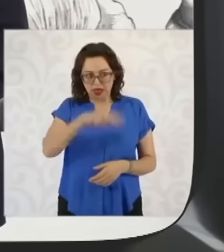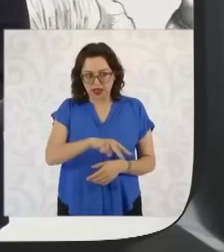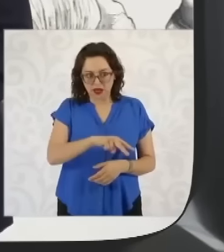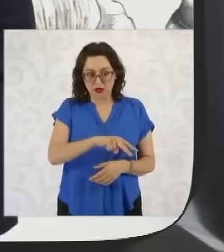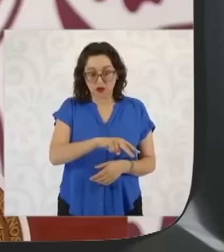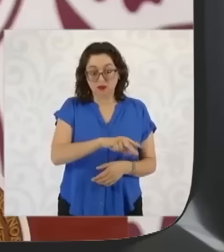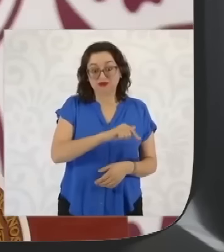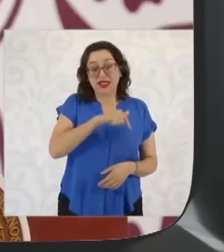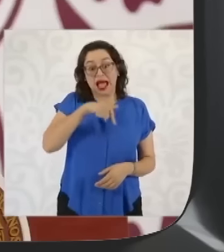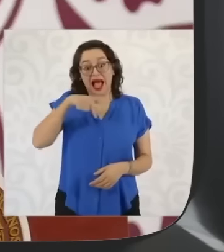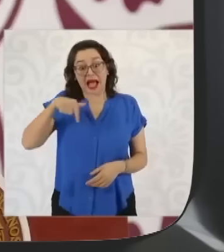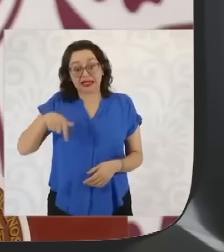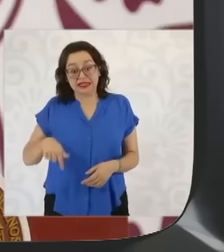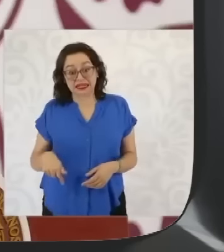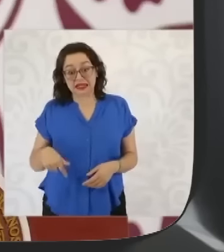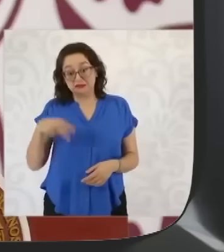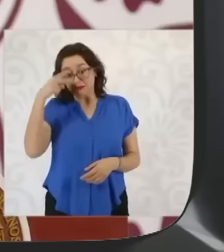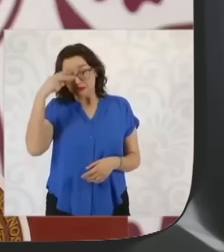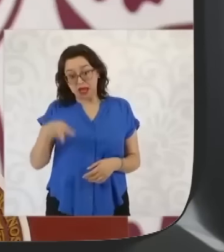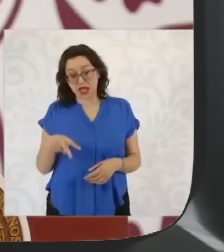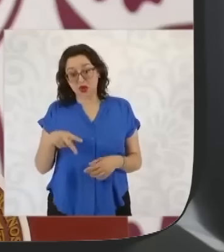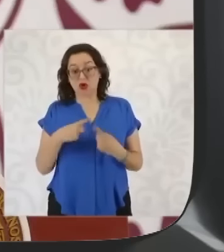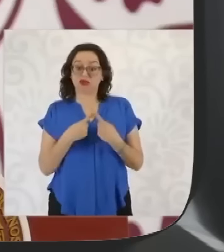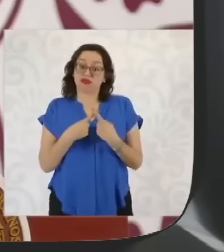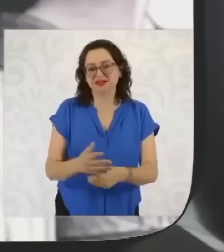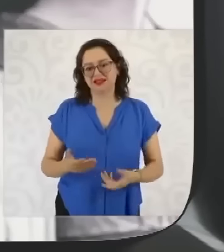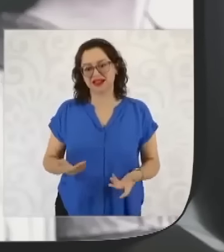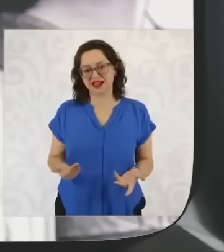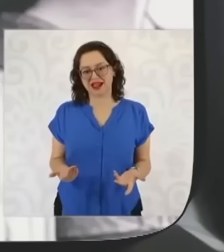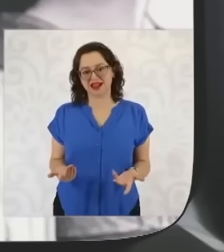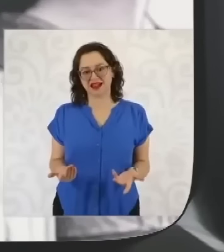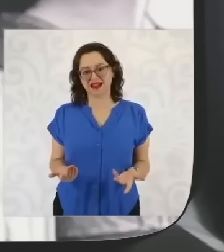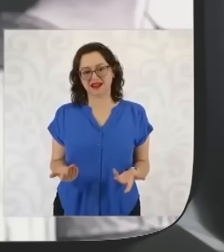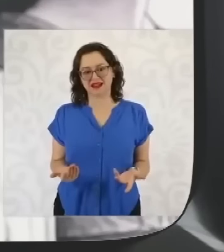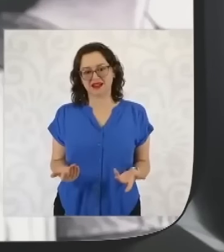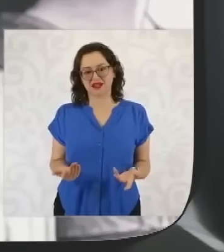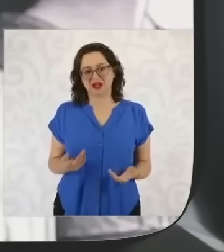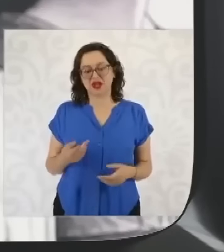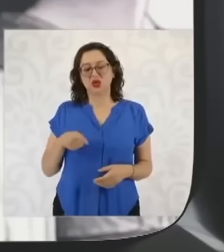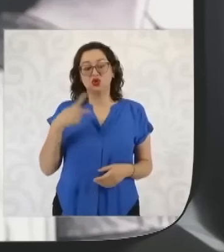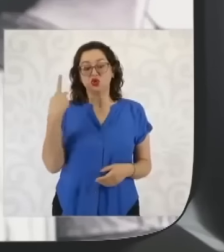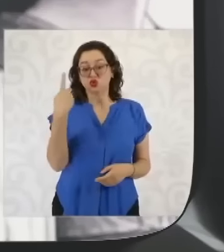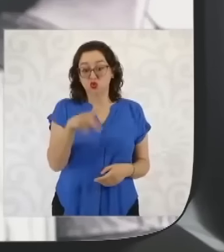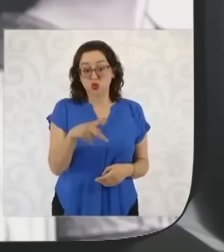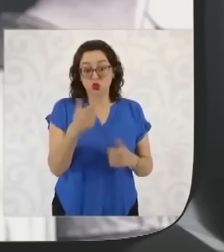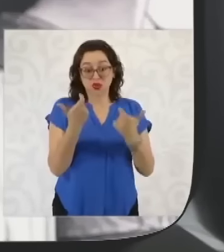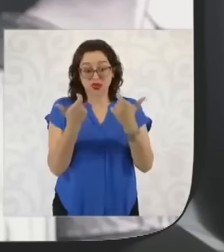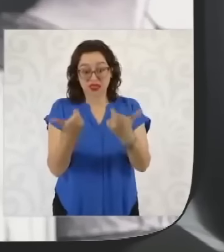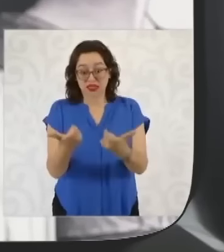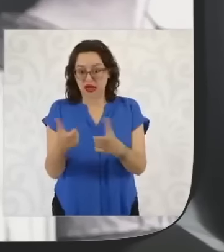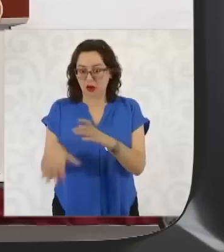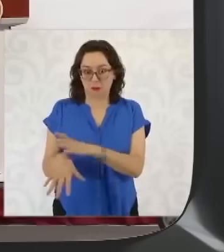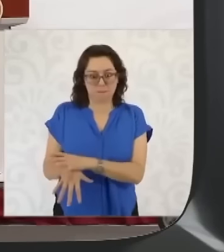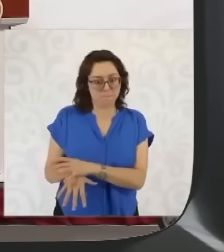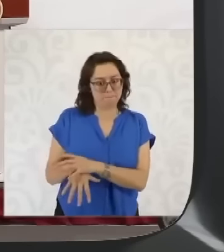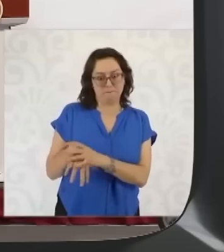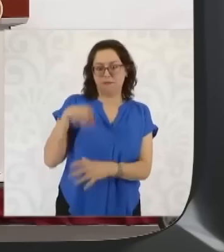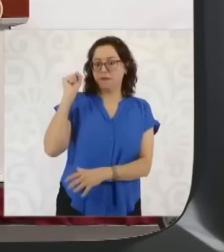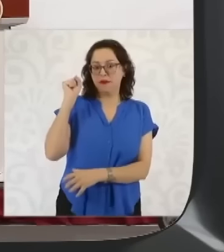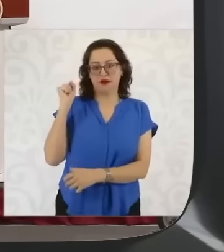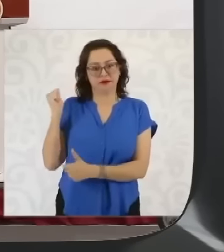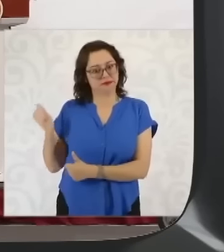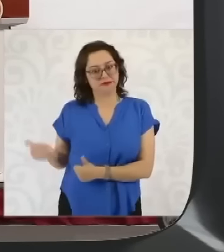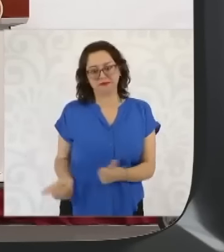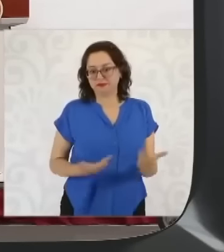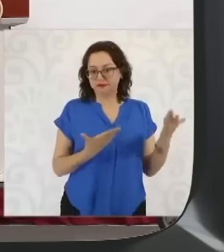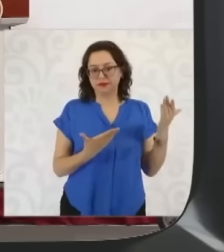resolvió otorgarle el amparo y la protección para que pueda utilizar el sistema financiero